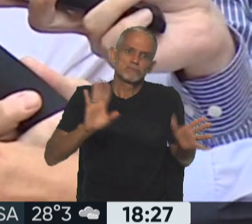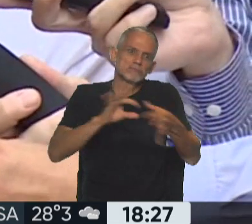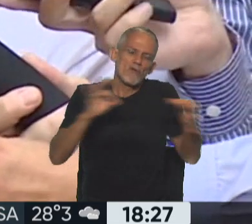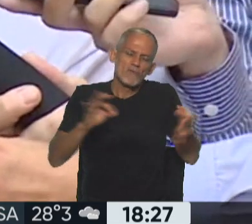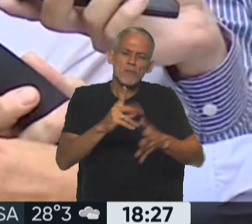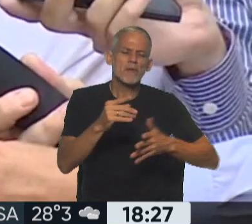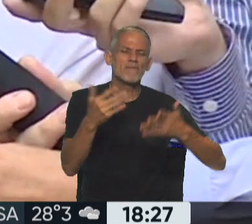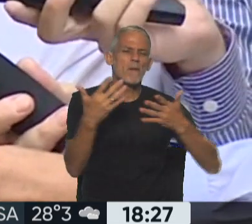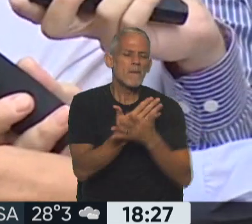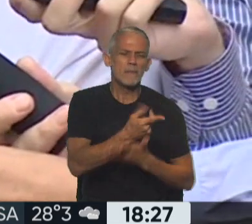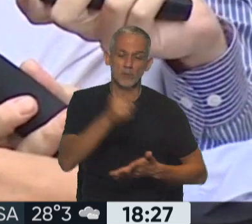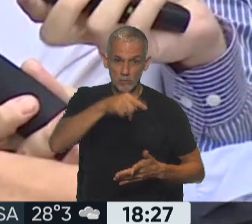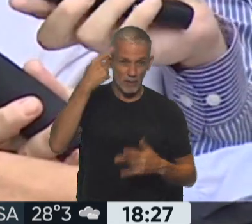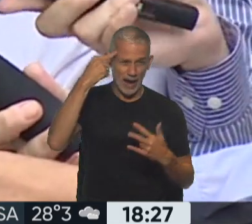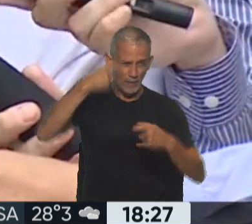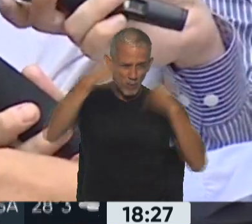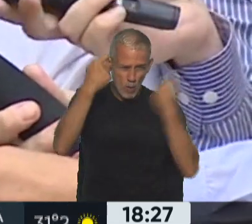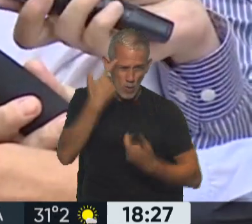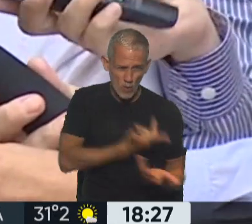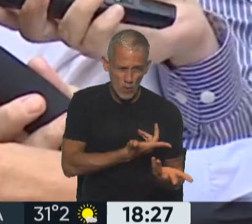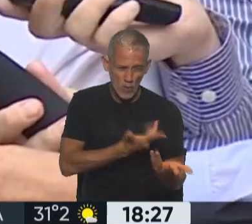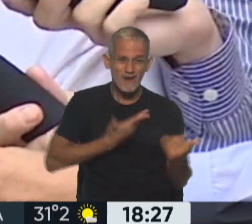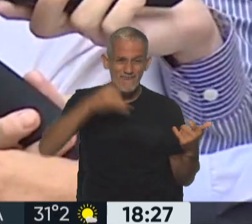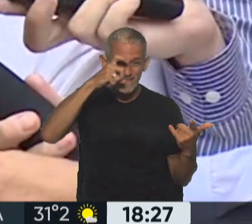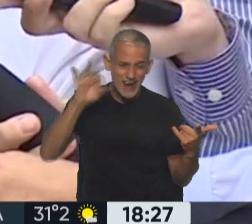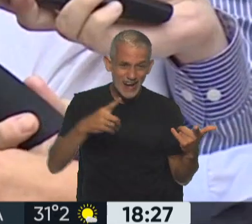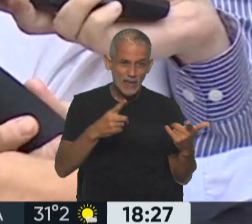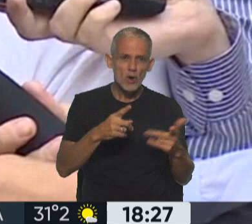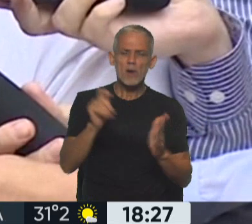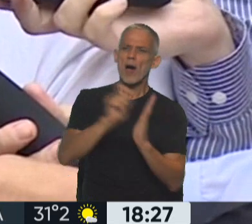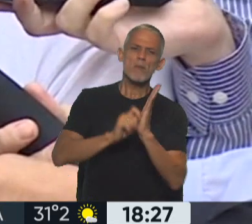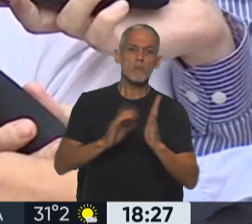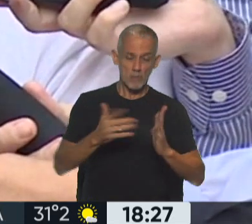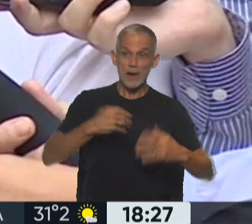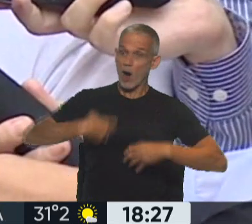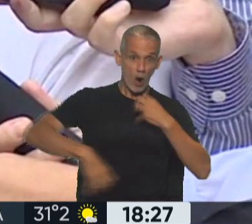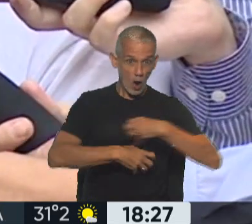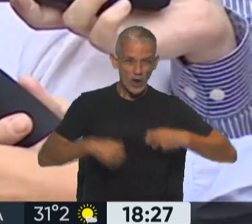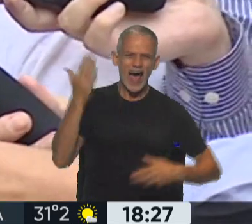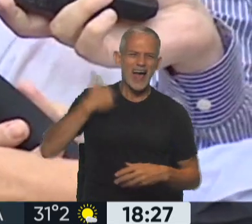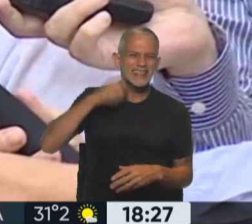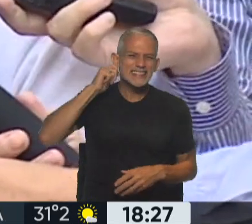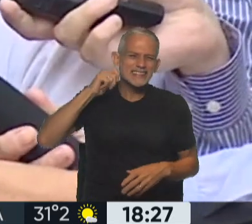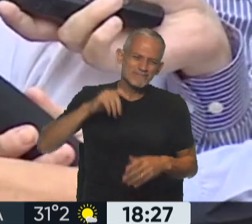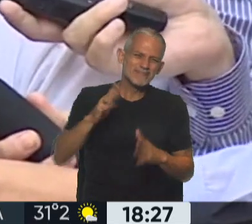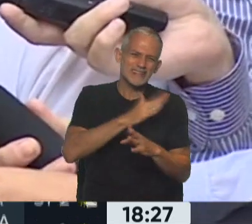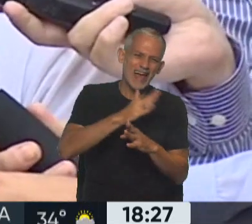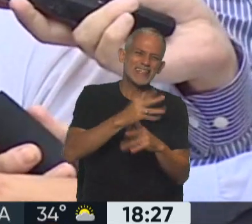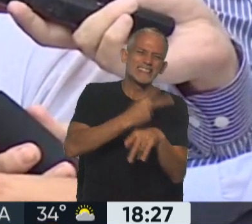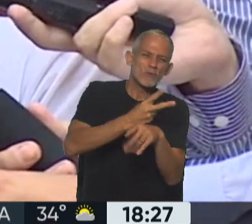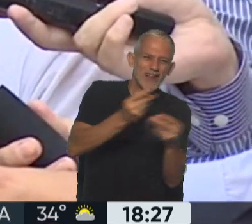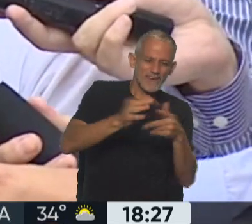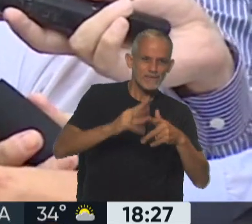a Fernando le rompieron la cabeza, Fernando se anotó para donar su órgano cuando era antes de terminar la